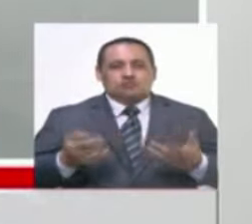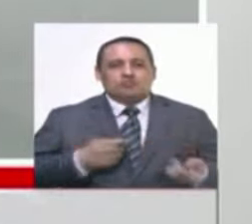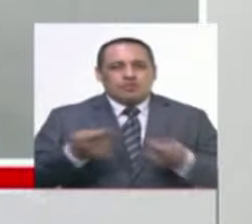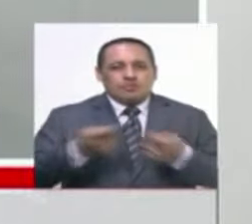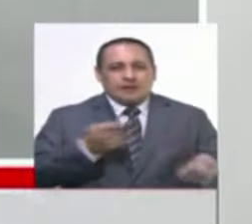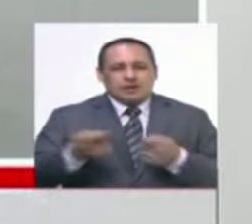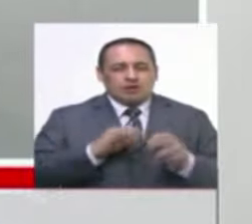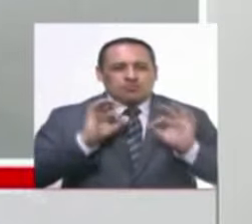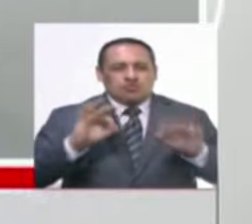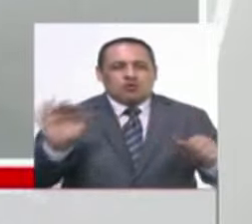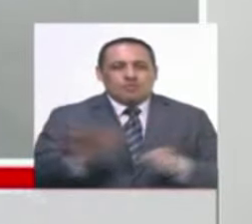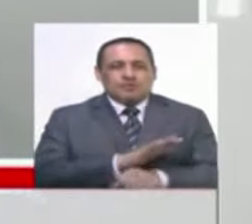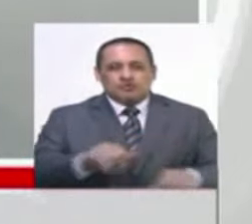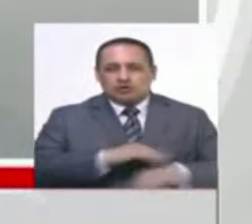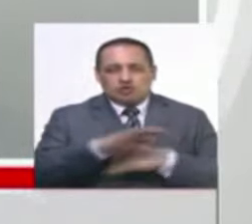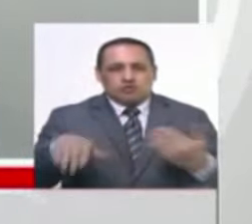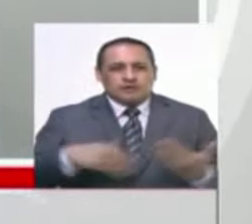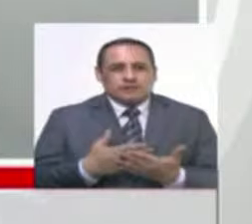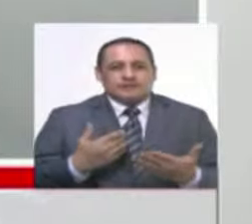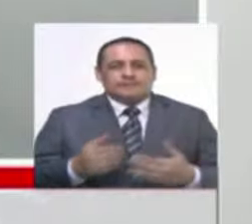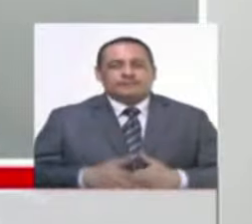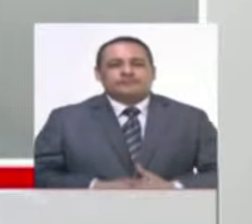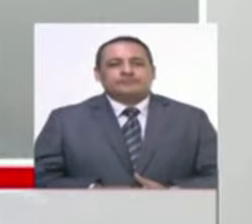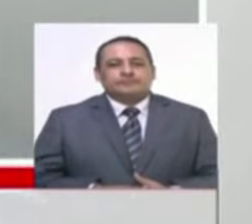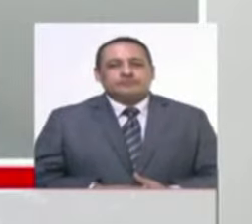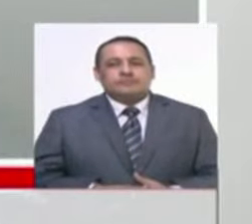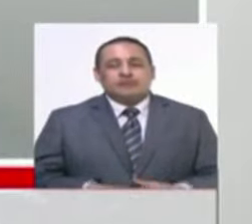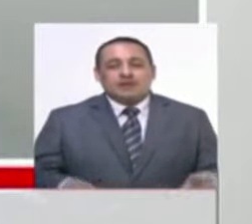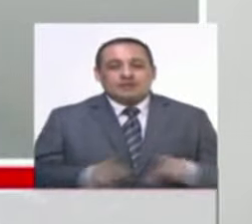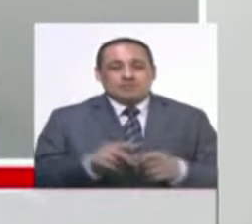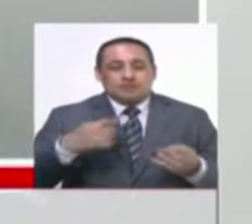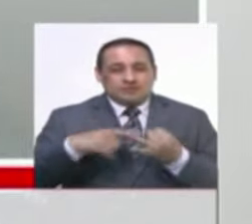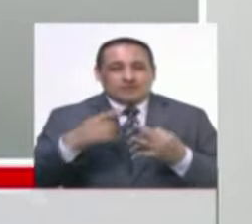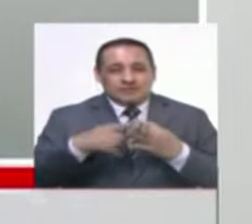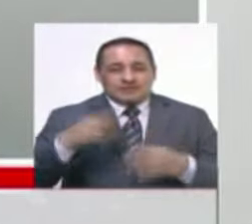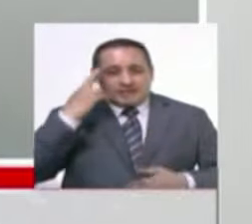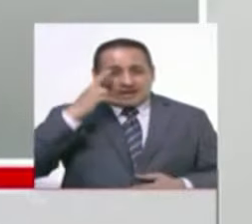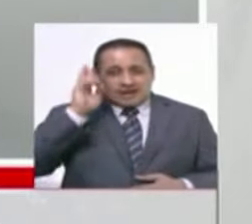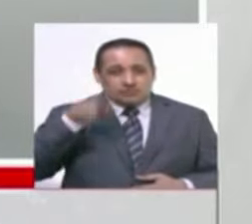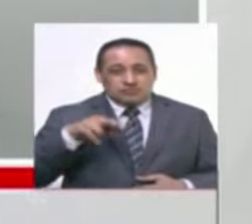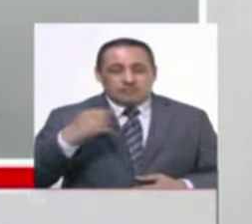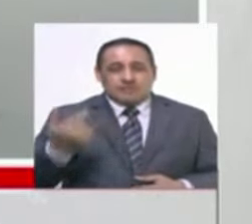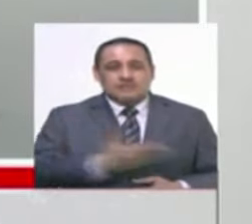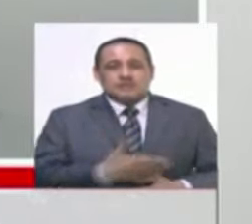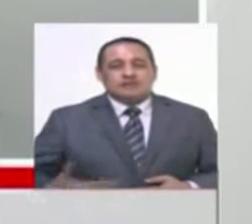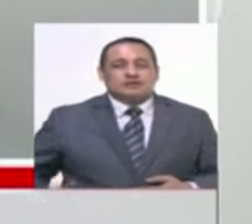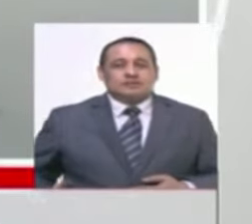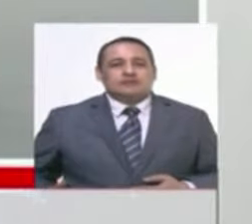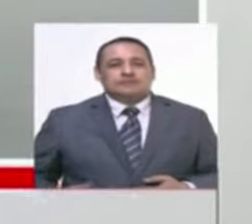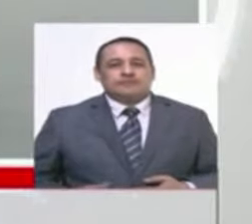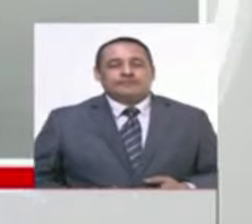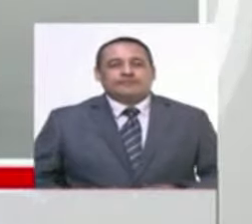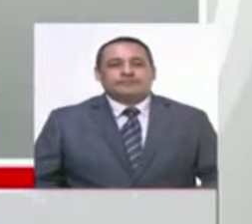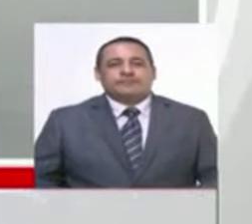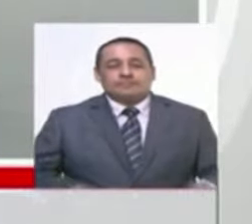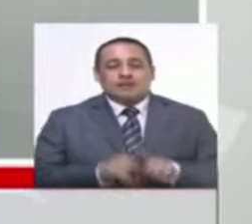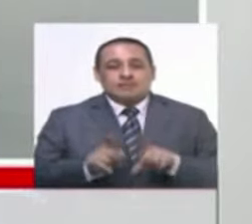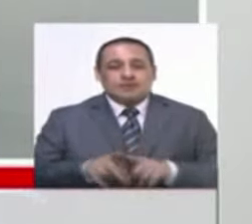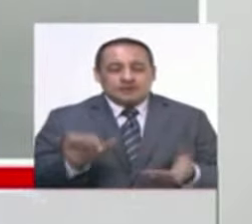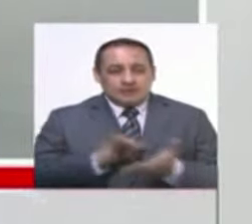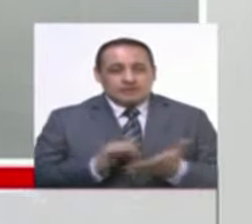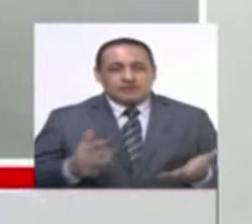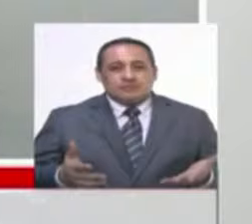tenía un manejo total del dominio. Son por estas razones, señor presidente, en las